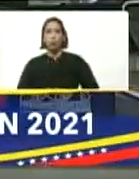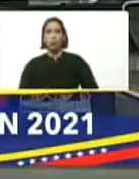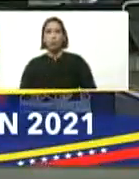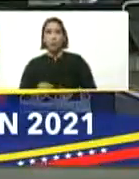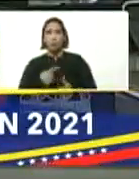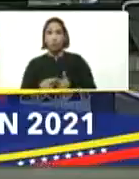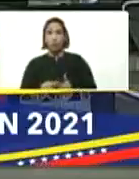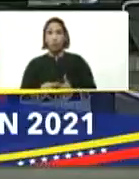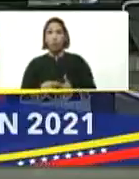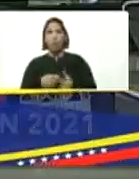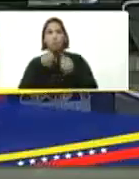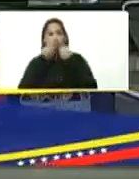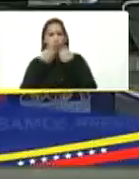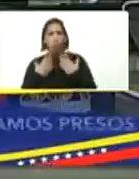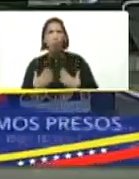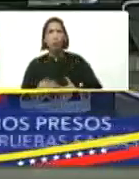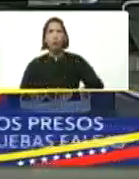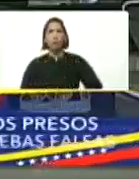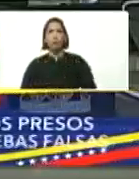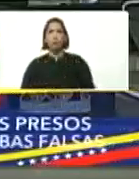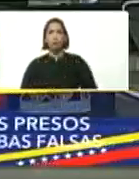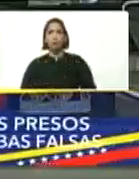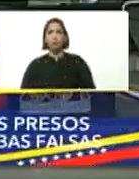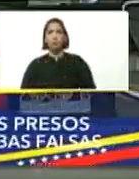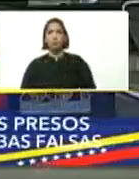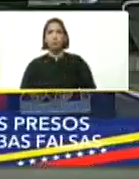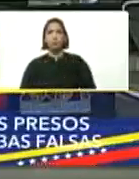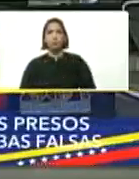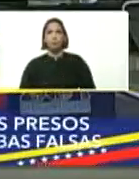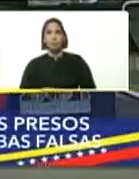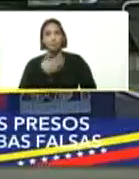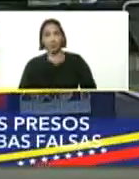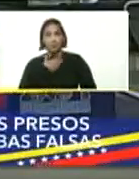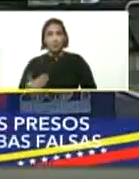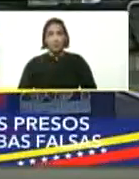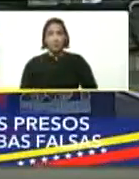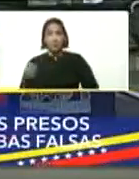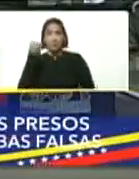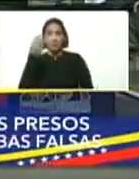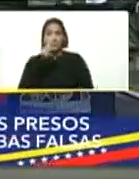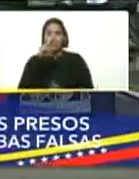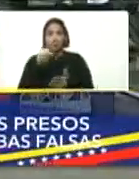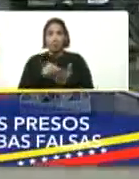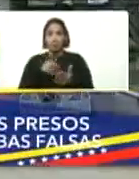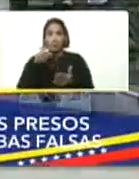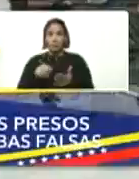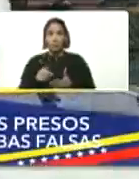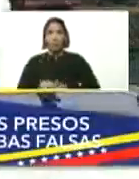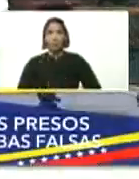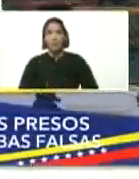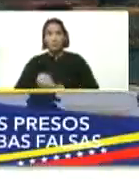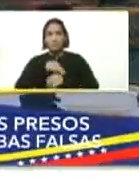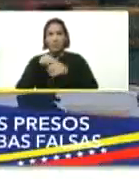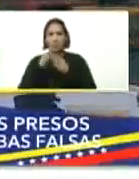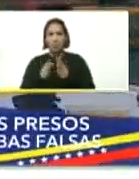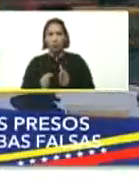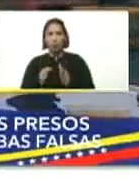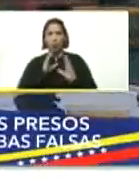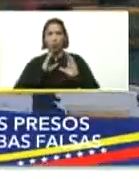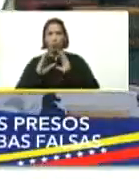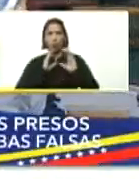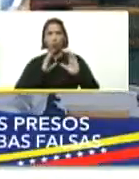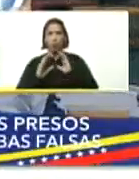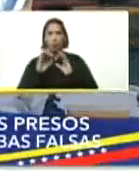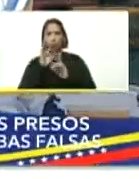FER, es bueno, señor presidente de la Asamblea Nacional, señor ministro comunicador de